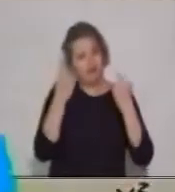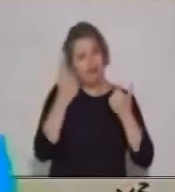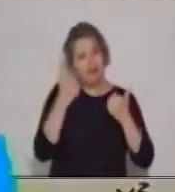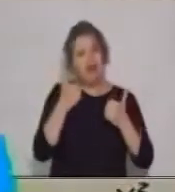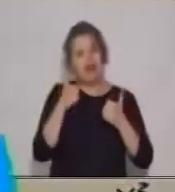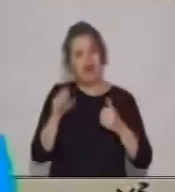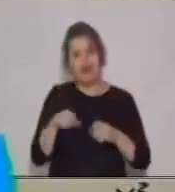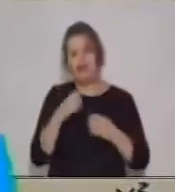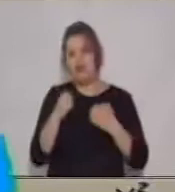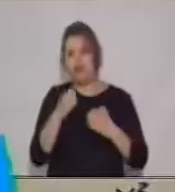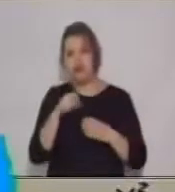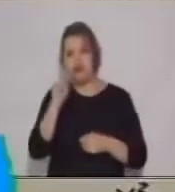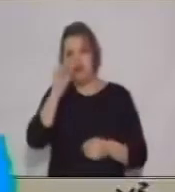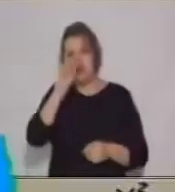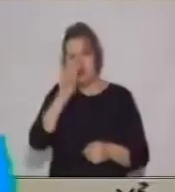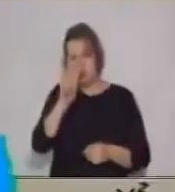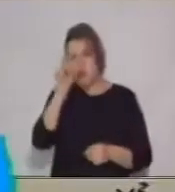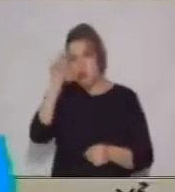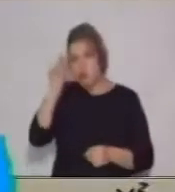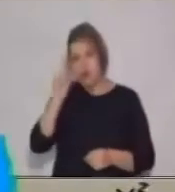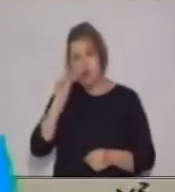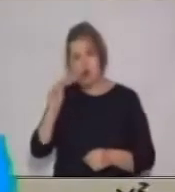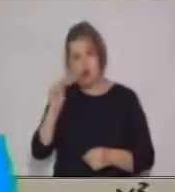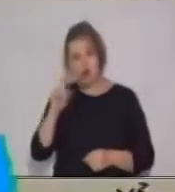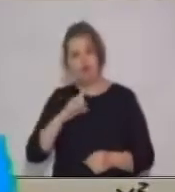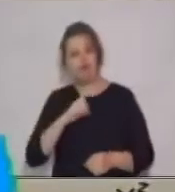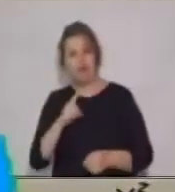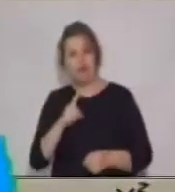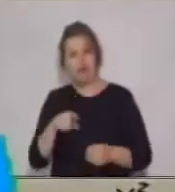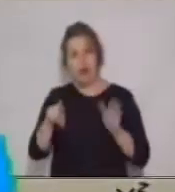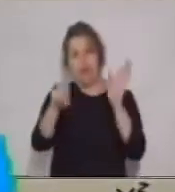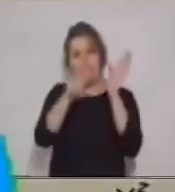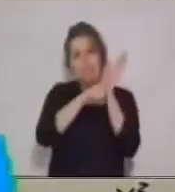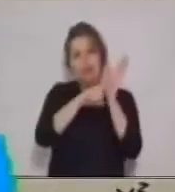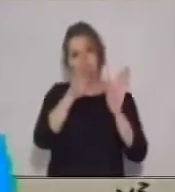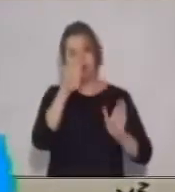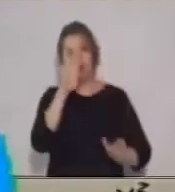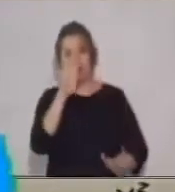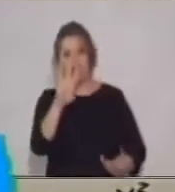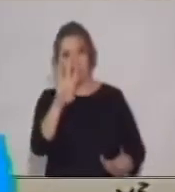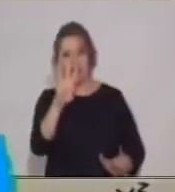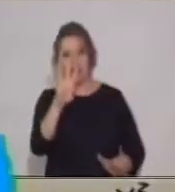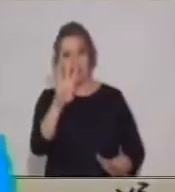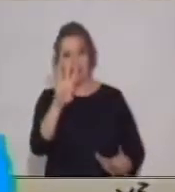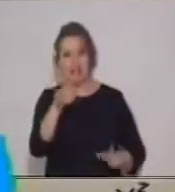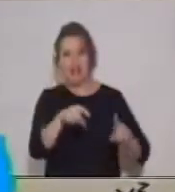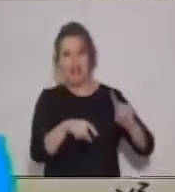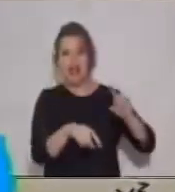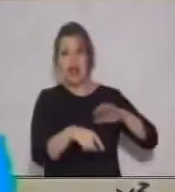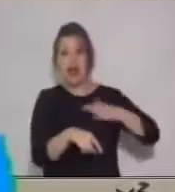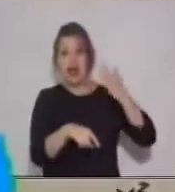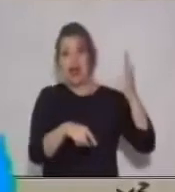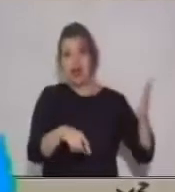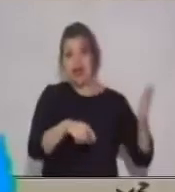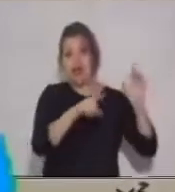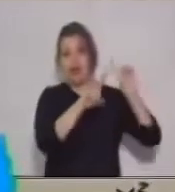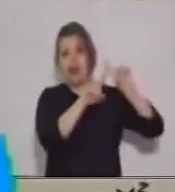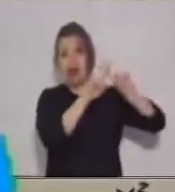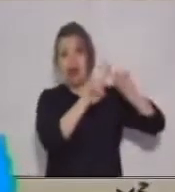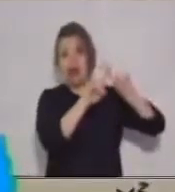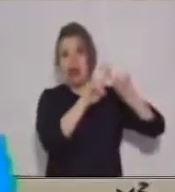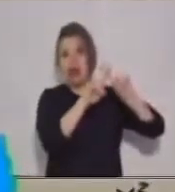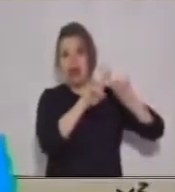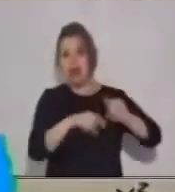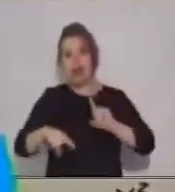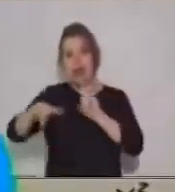Estos puntos que pertenecen a la parábola son menos 4 en X y más